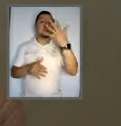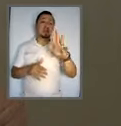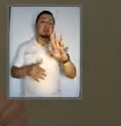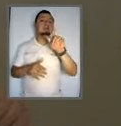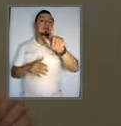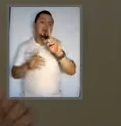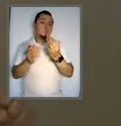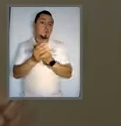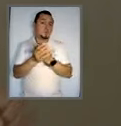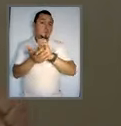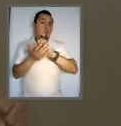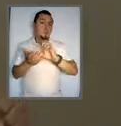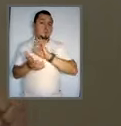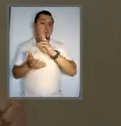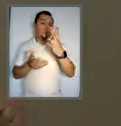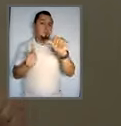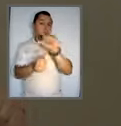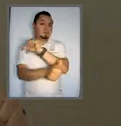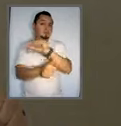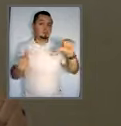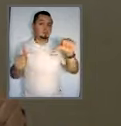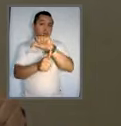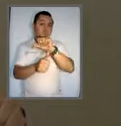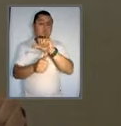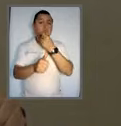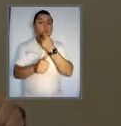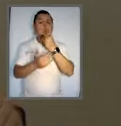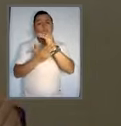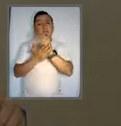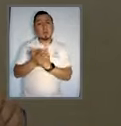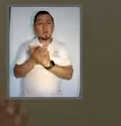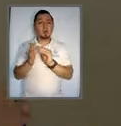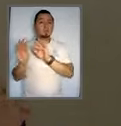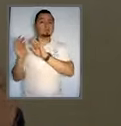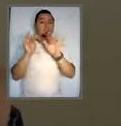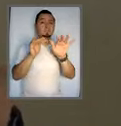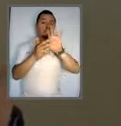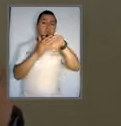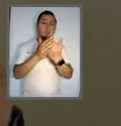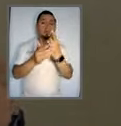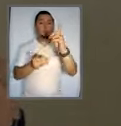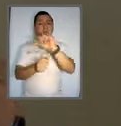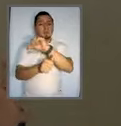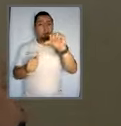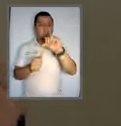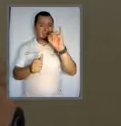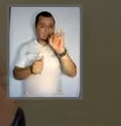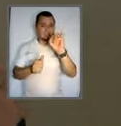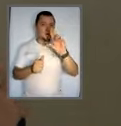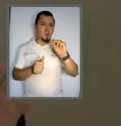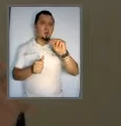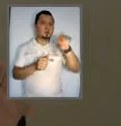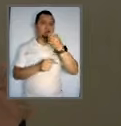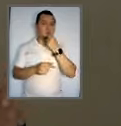por grupo. En ese sentido, decirles también que nuestro sistema es muy grande y en